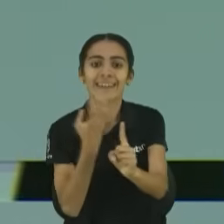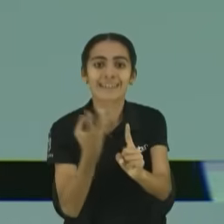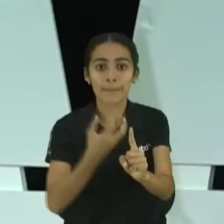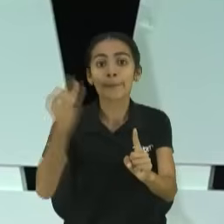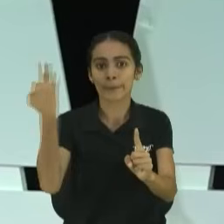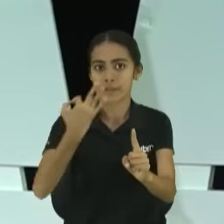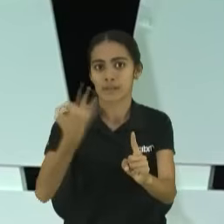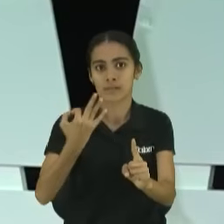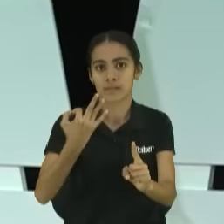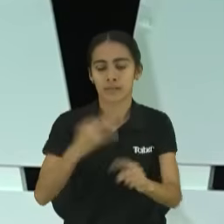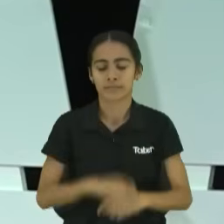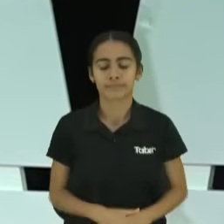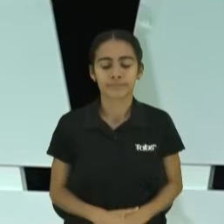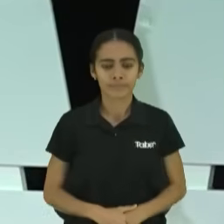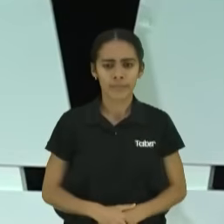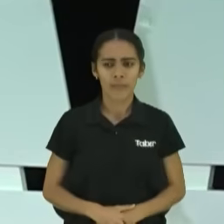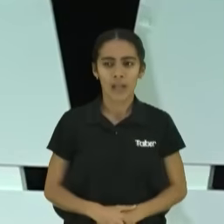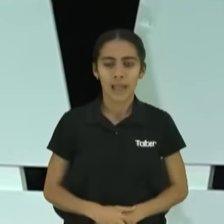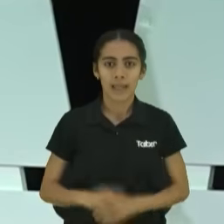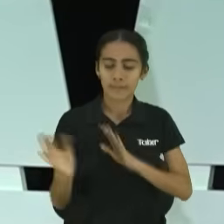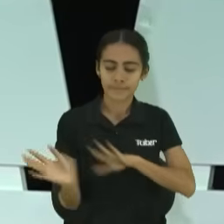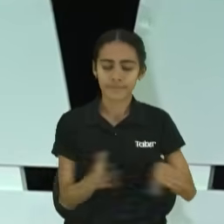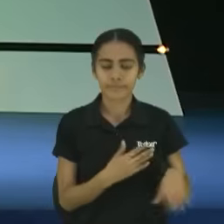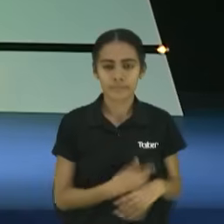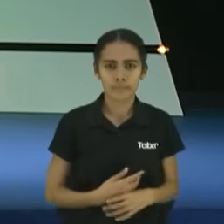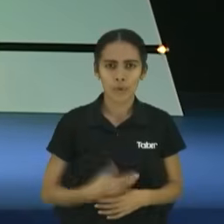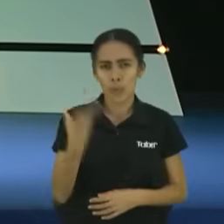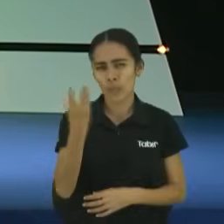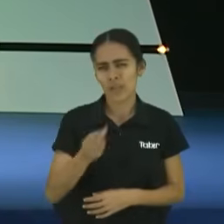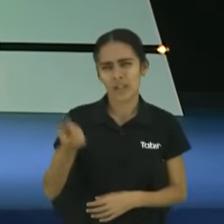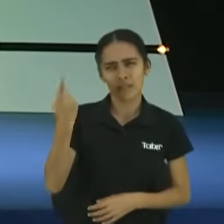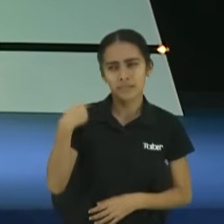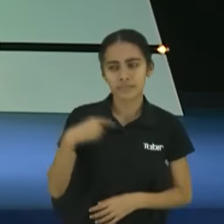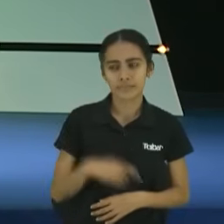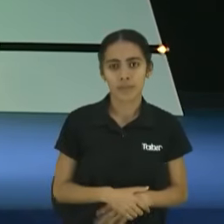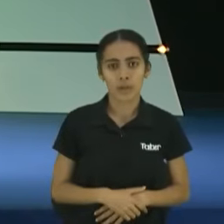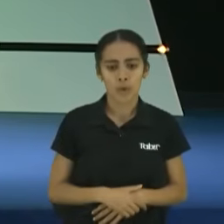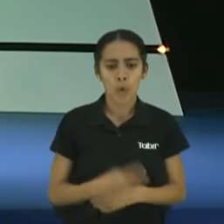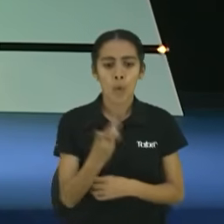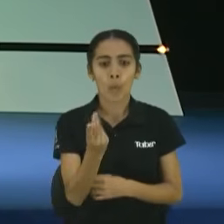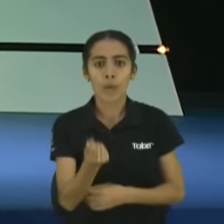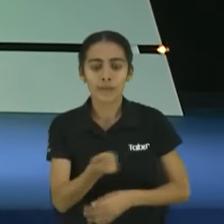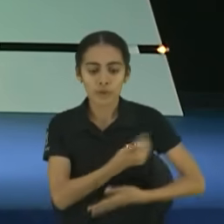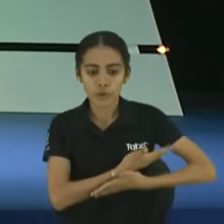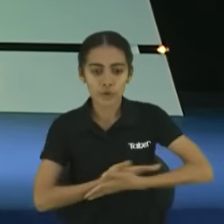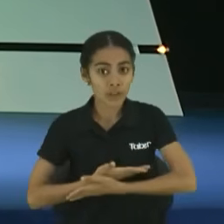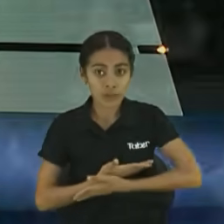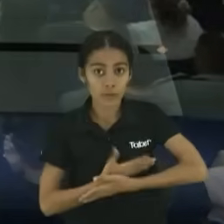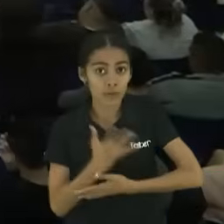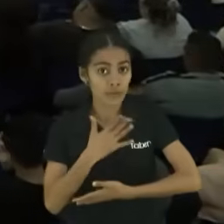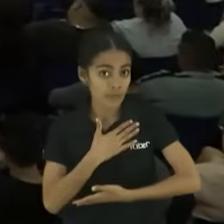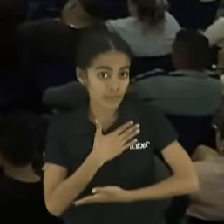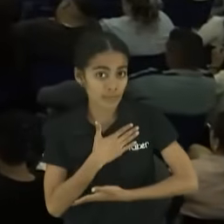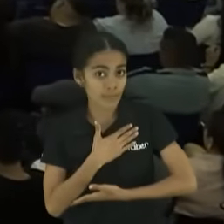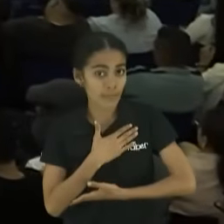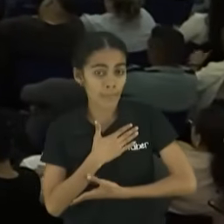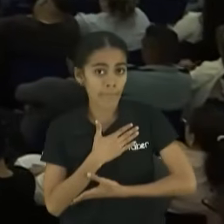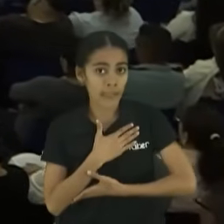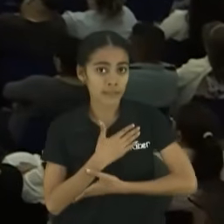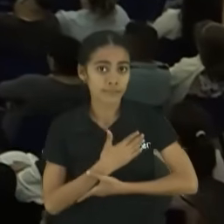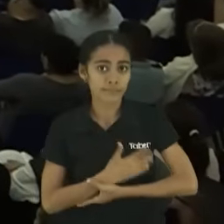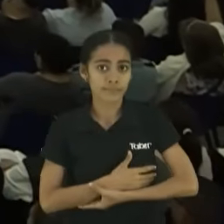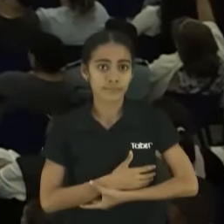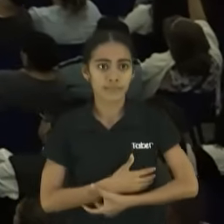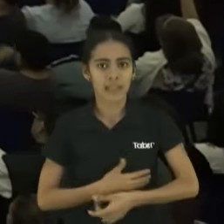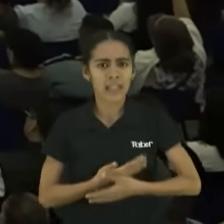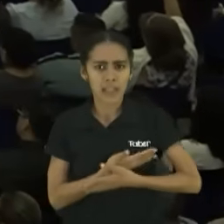El otro día, y tengo el deseo, hermanos de los que están aquí, ¿cuántos tienen hijos? ¿Me pueden ayudar, por favor? Solo queremos hacer una levanten, no, aunque no